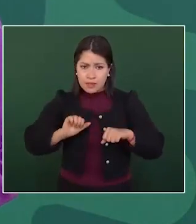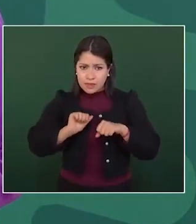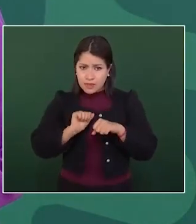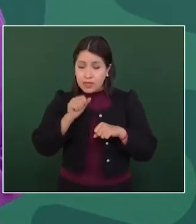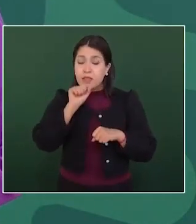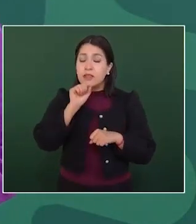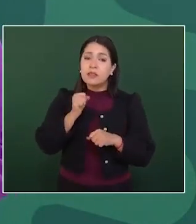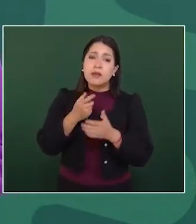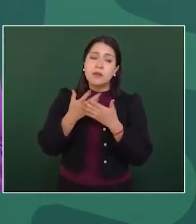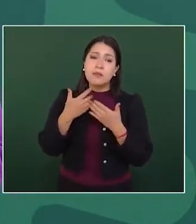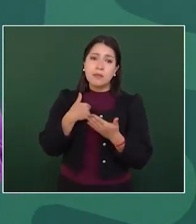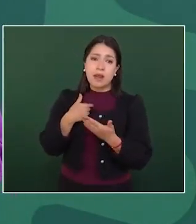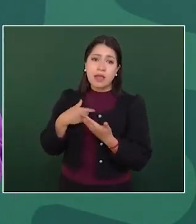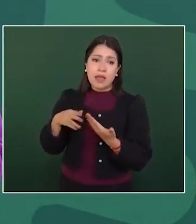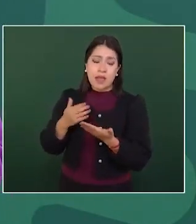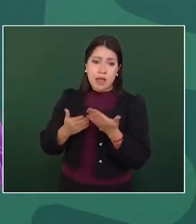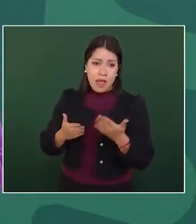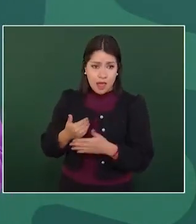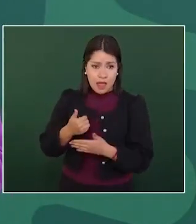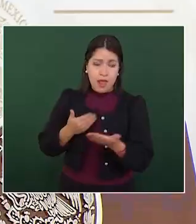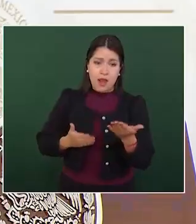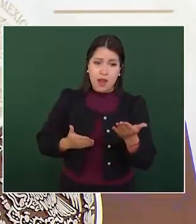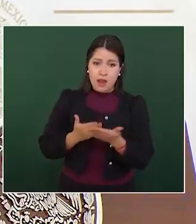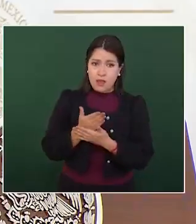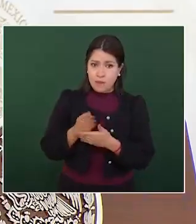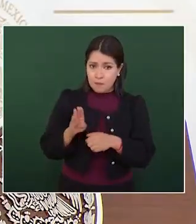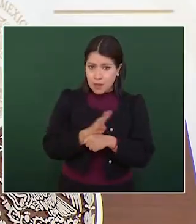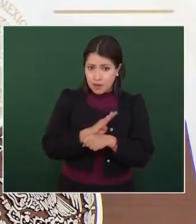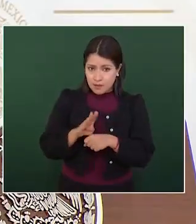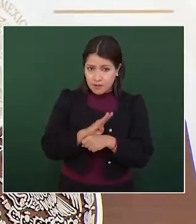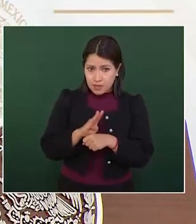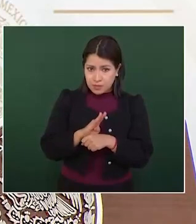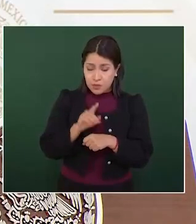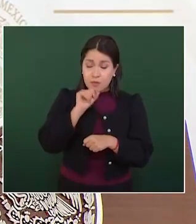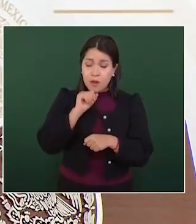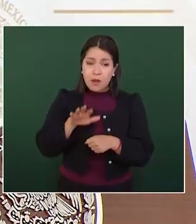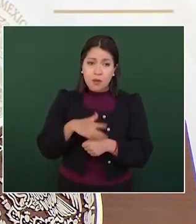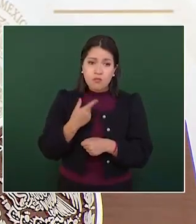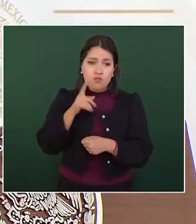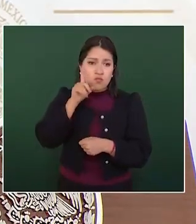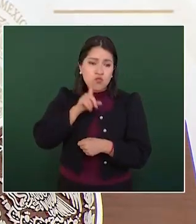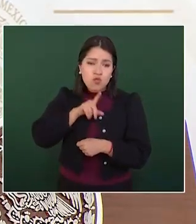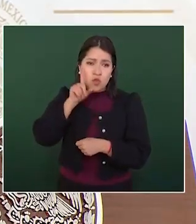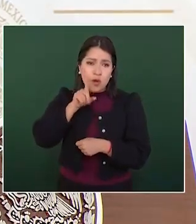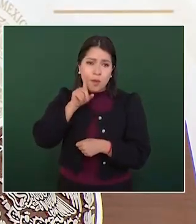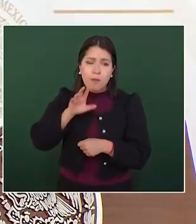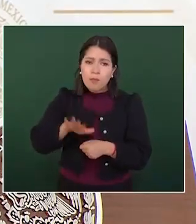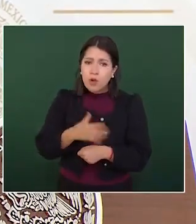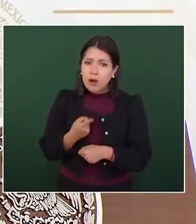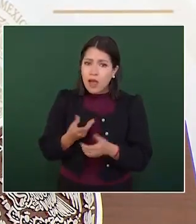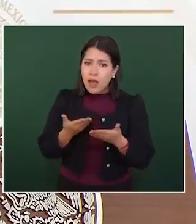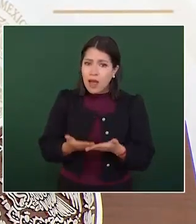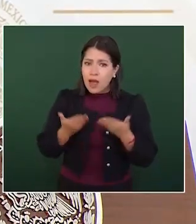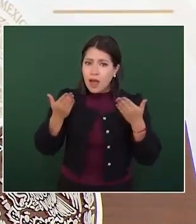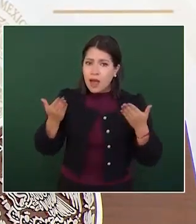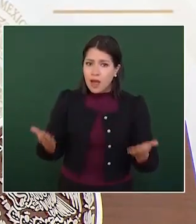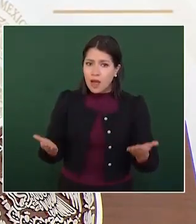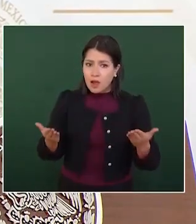las convocatorias a la creación son mujeres porque son ahora los jurados